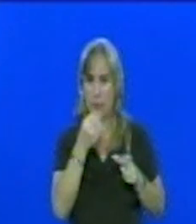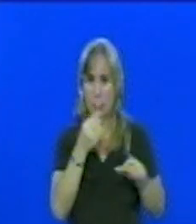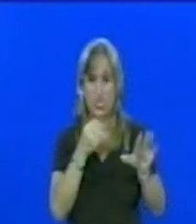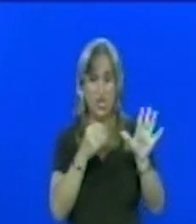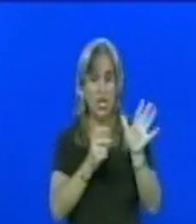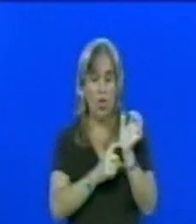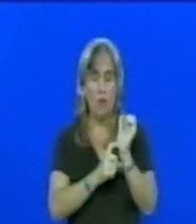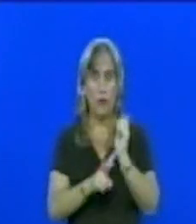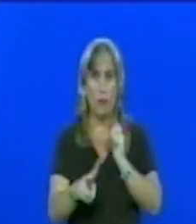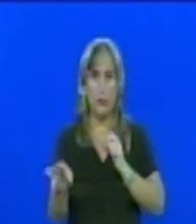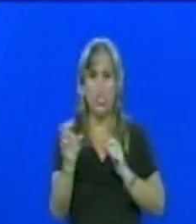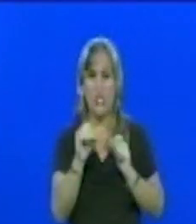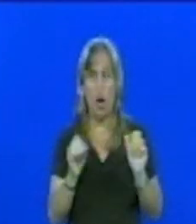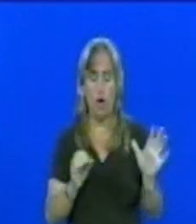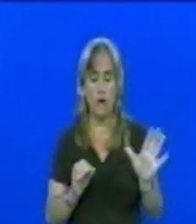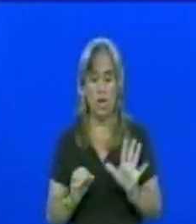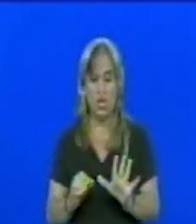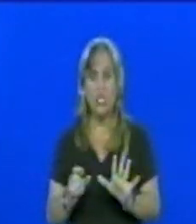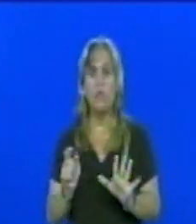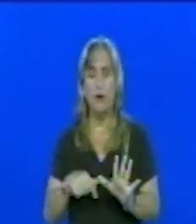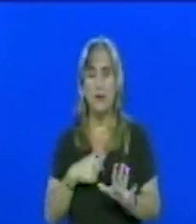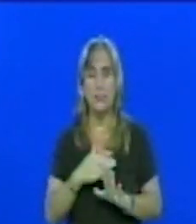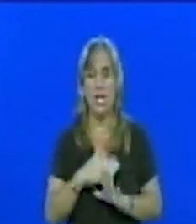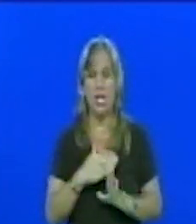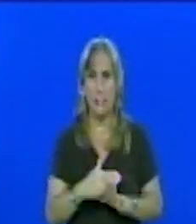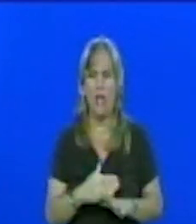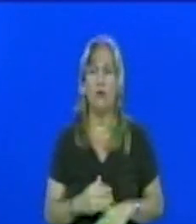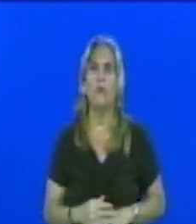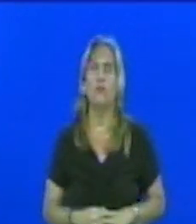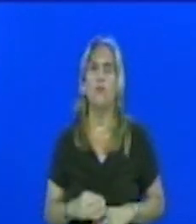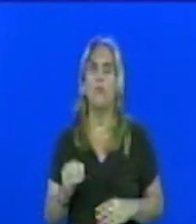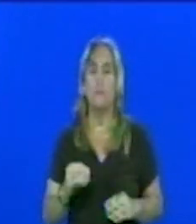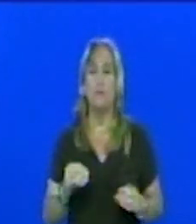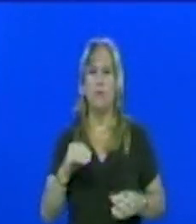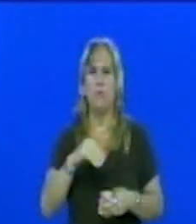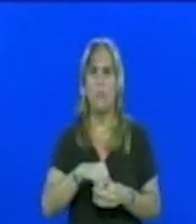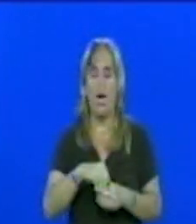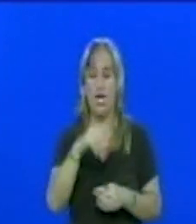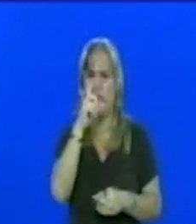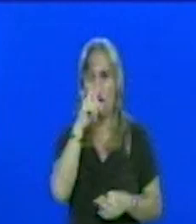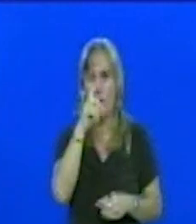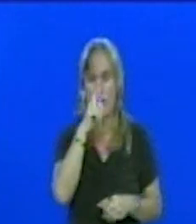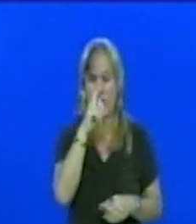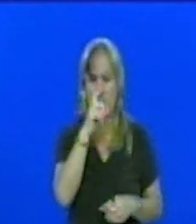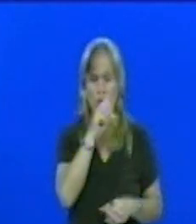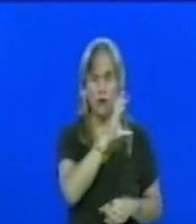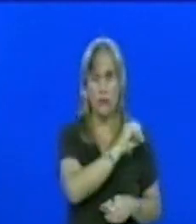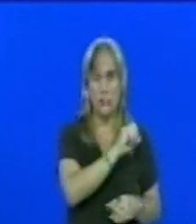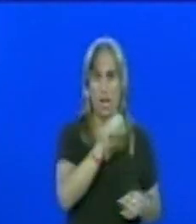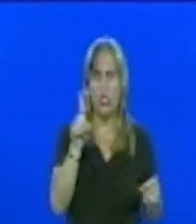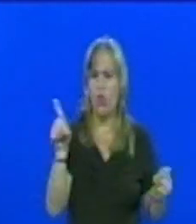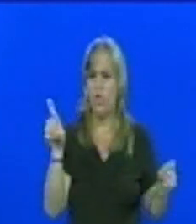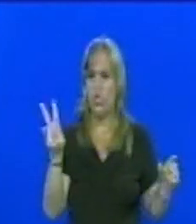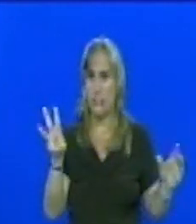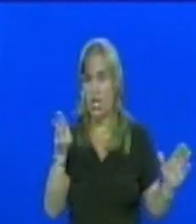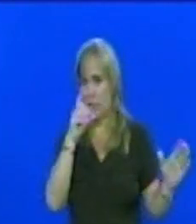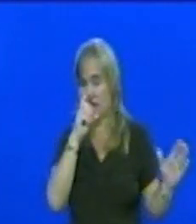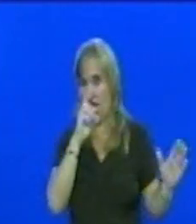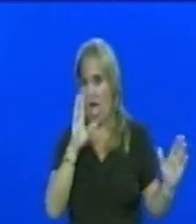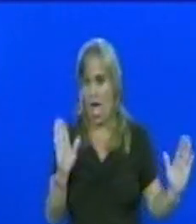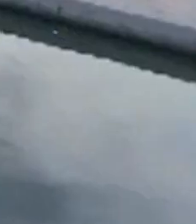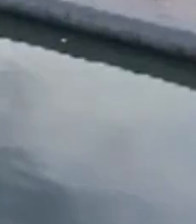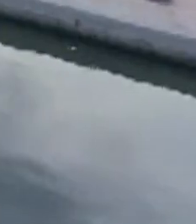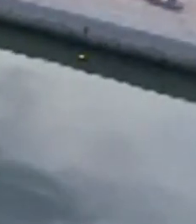provincias orientales y en eso estamos Santiago de Cuba que va a pertenecer a los niños del grupo etario de 0 a 13 años 11 meses y